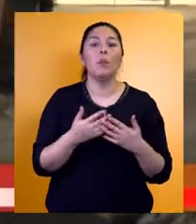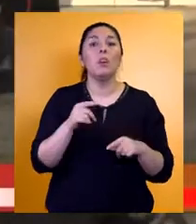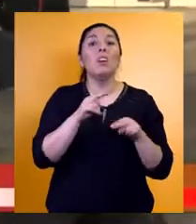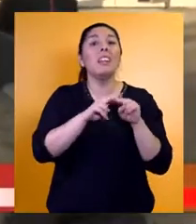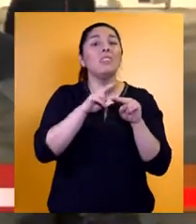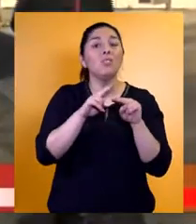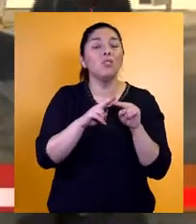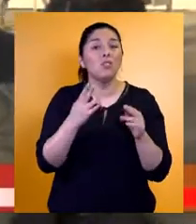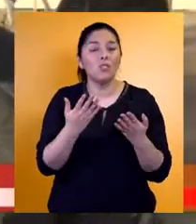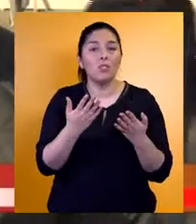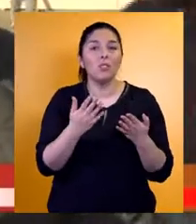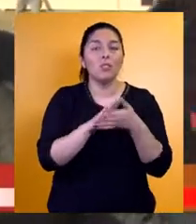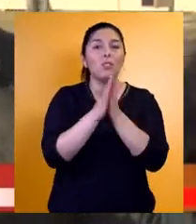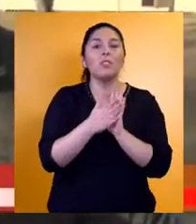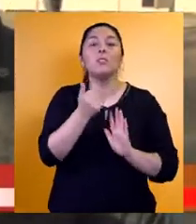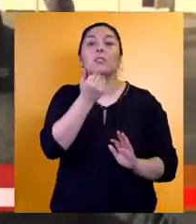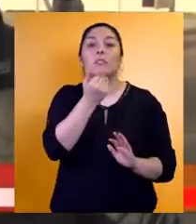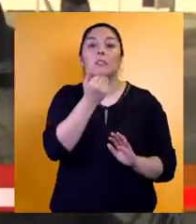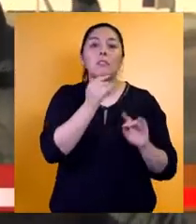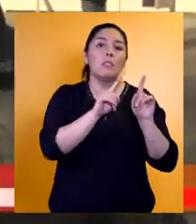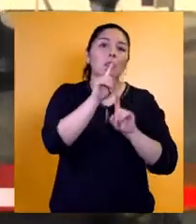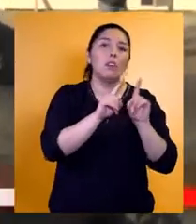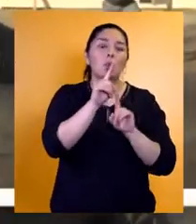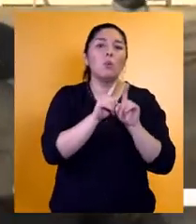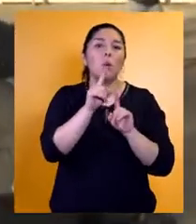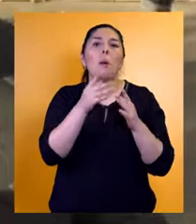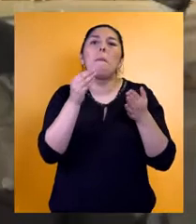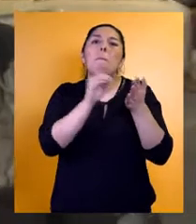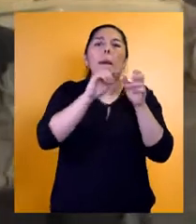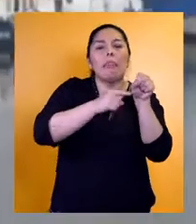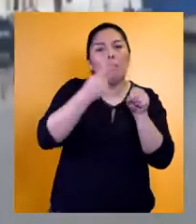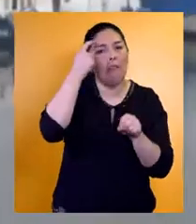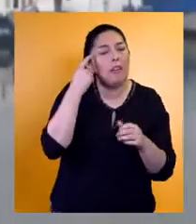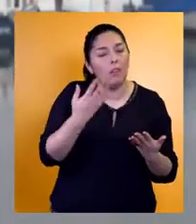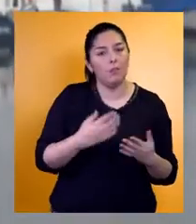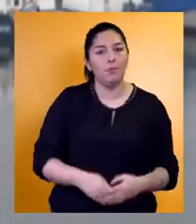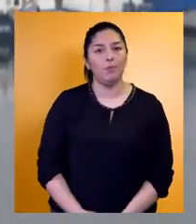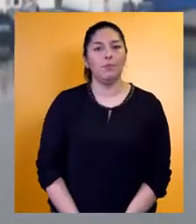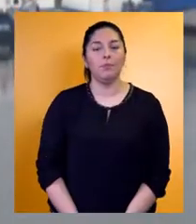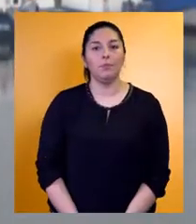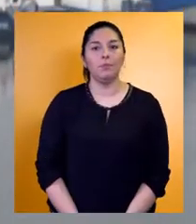con esa línea de mano y solamente ponerle un poquito más de tecnología.